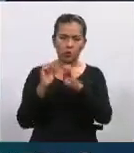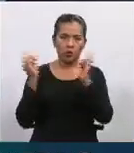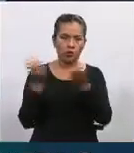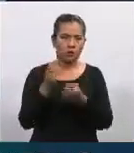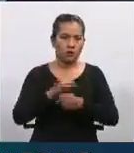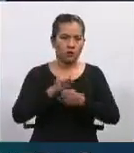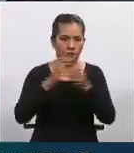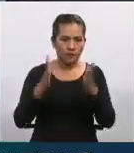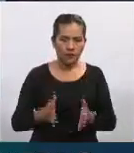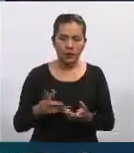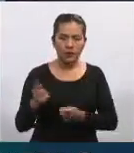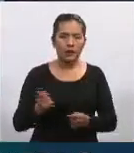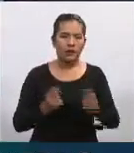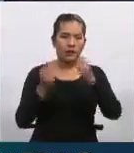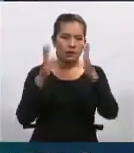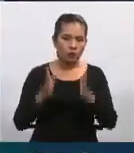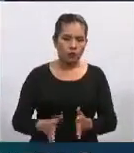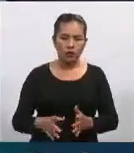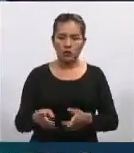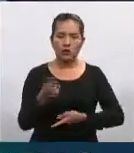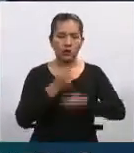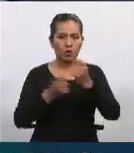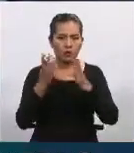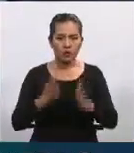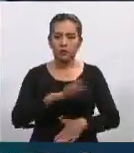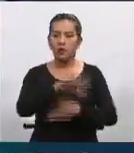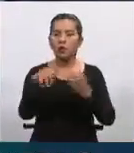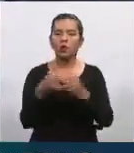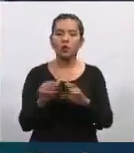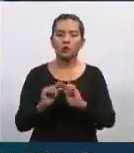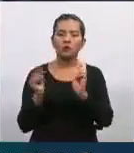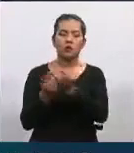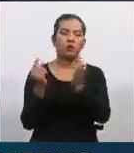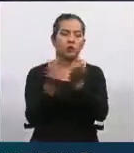de los transportistas, gremialistas, de todos los sectores